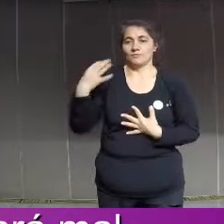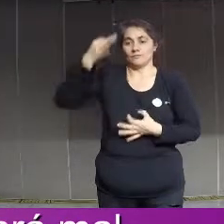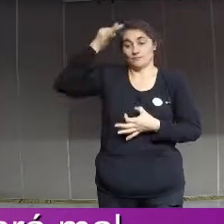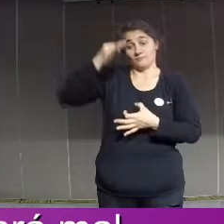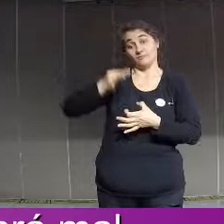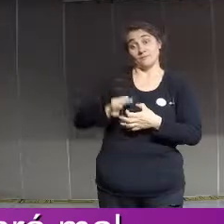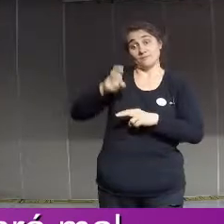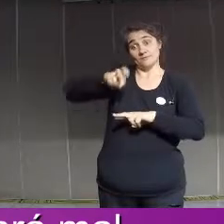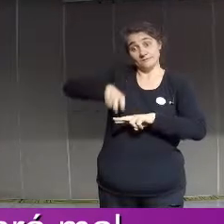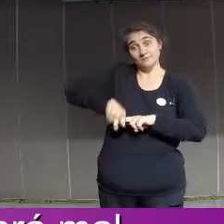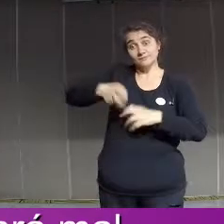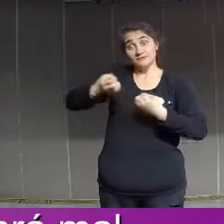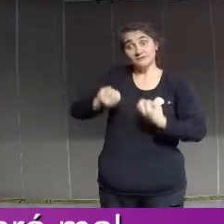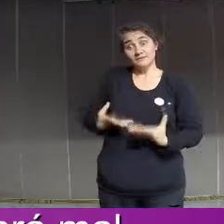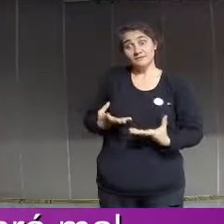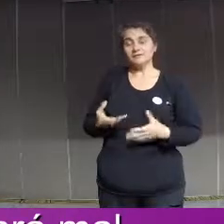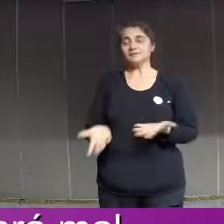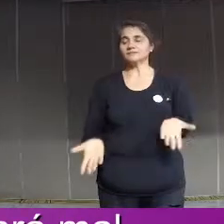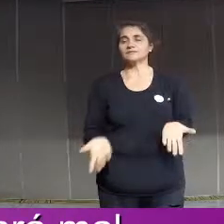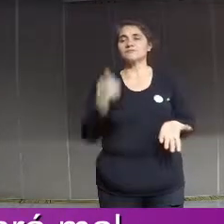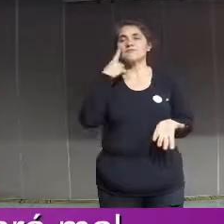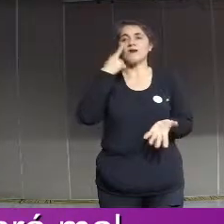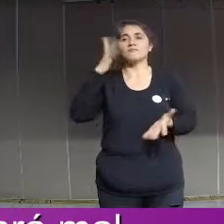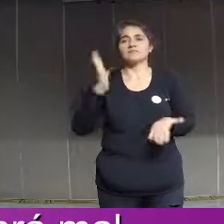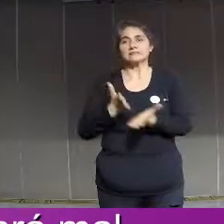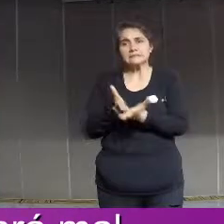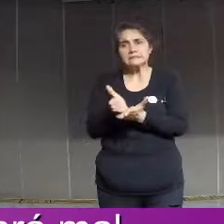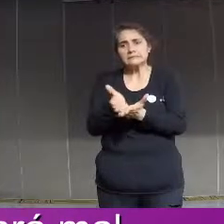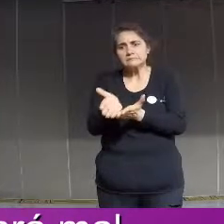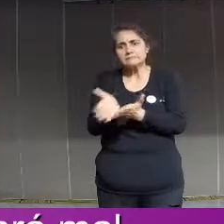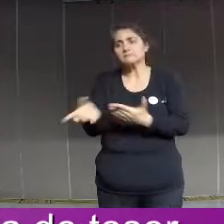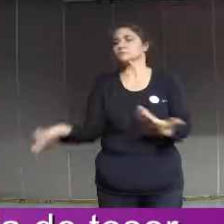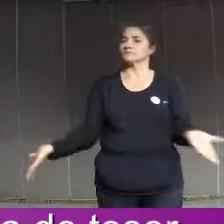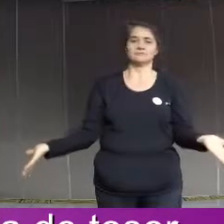¿Sí? La videodeglución, y hay otros estudios que